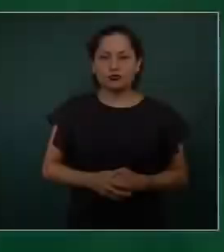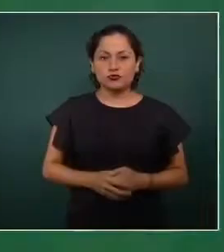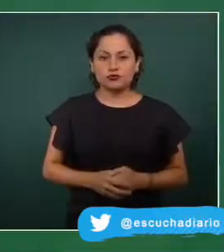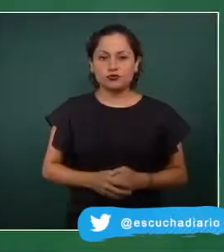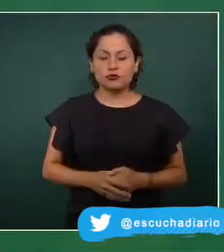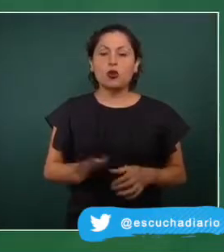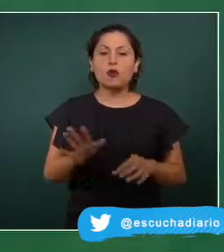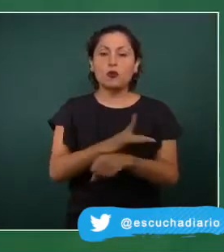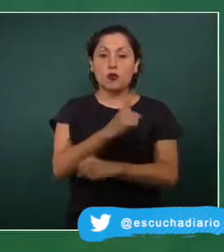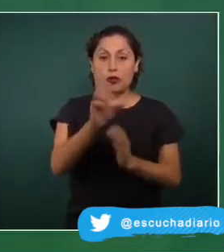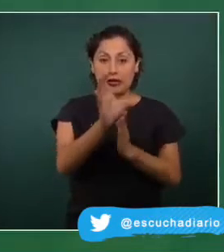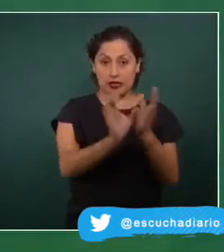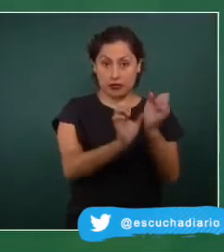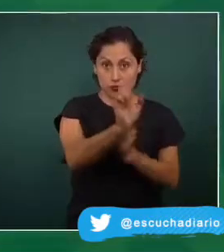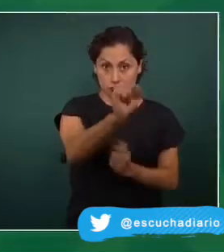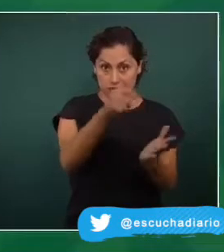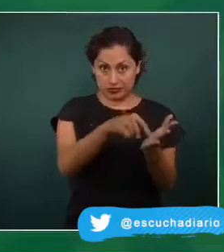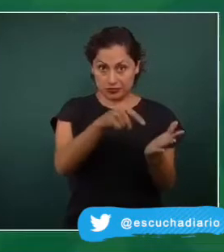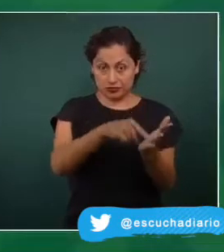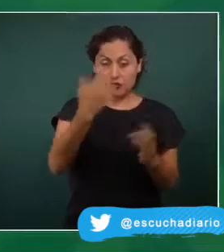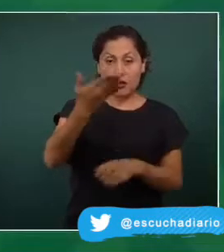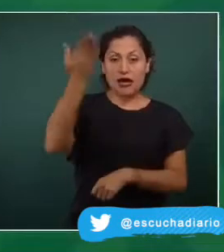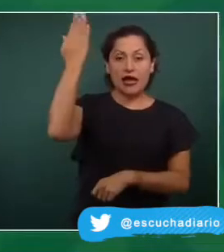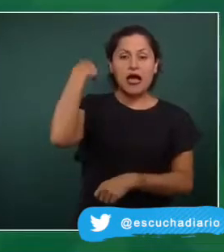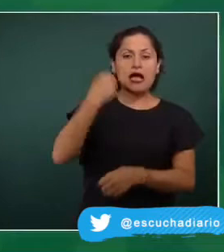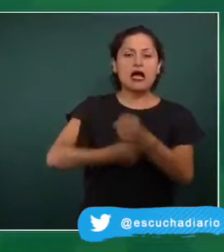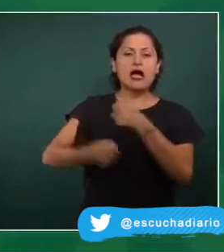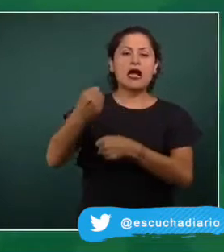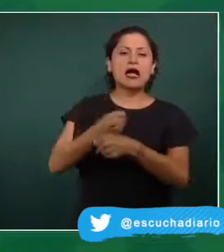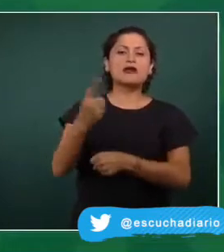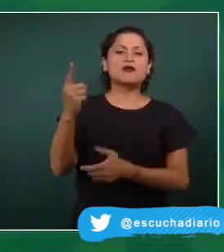En la Constitución de